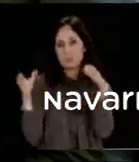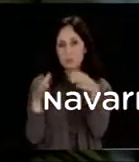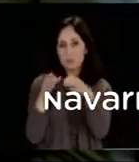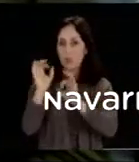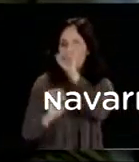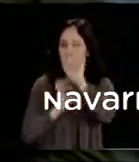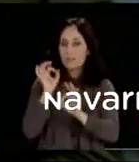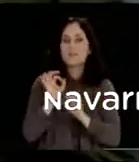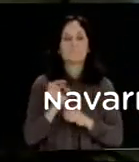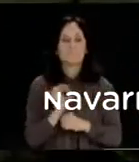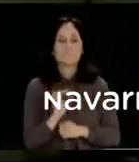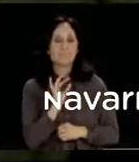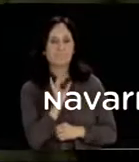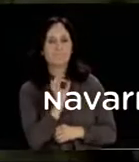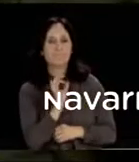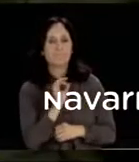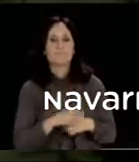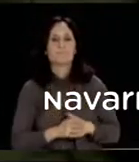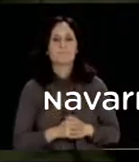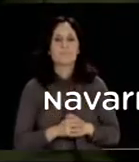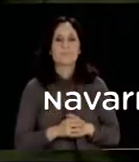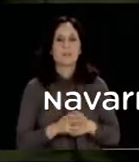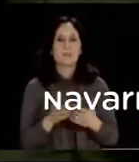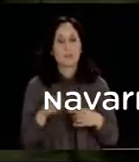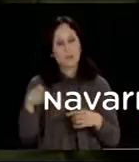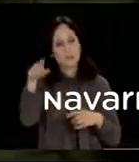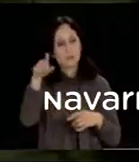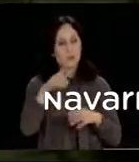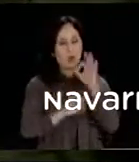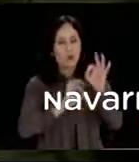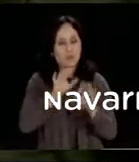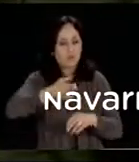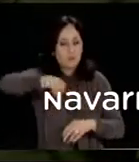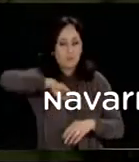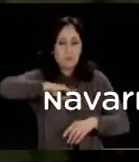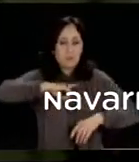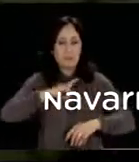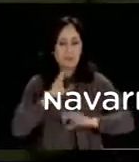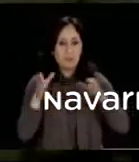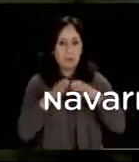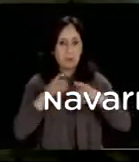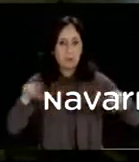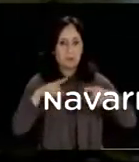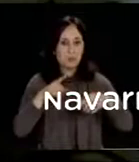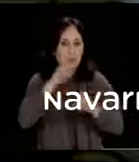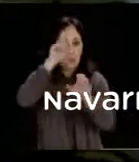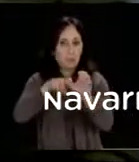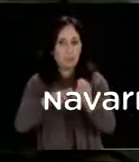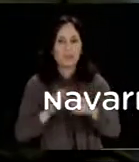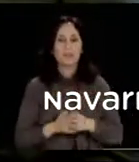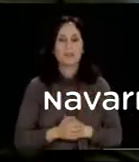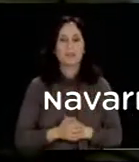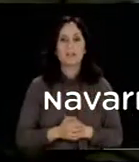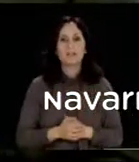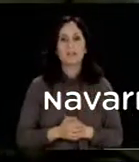organización. Por aquí, sí. Los que organizan son estos. Nosotros no somos la charanga que nos dicen. A nosotros que así,